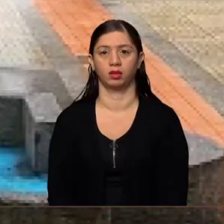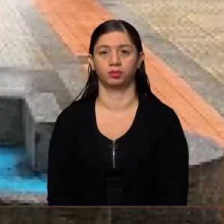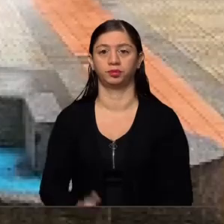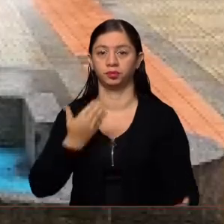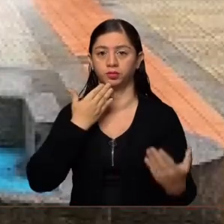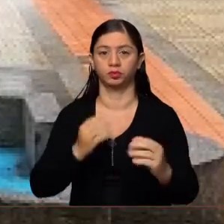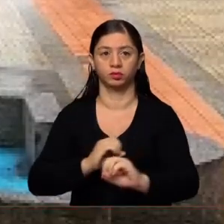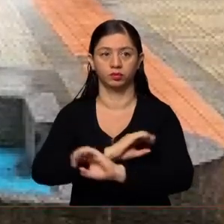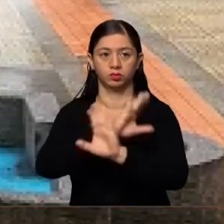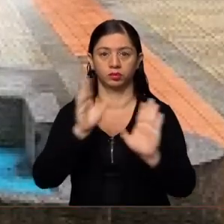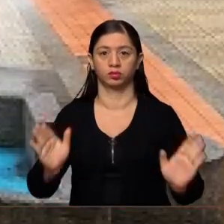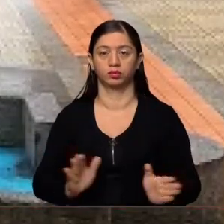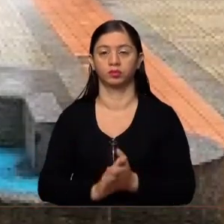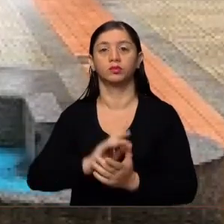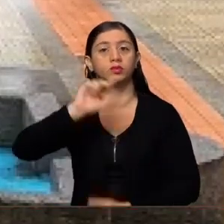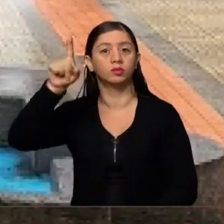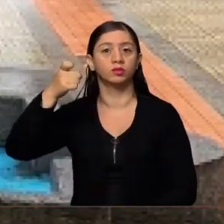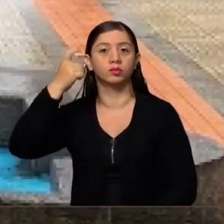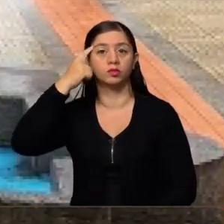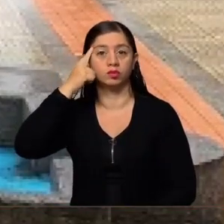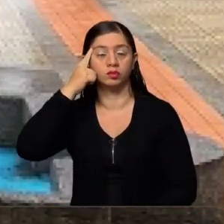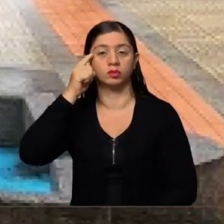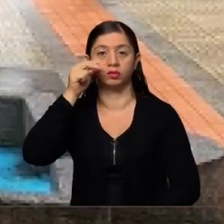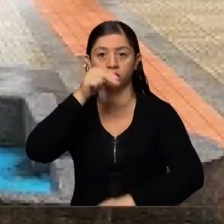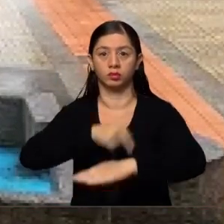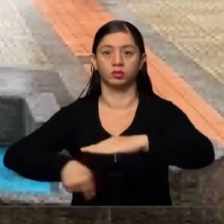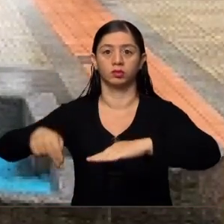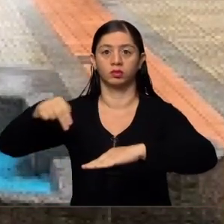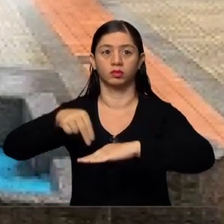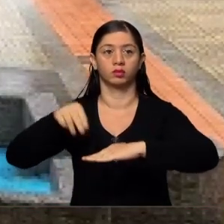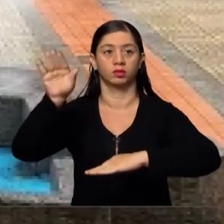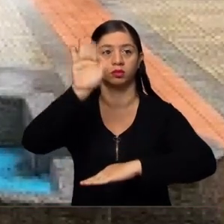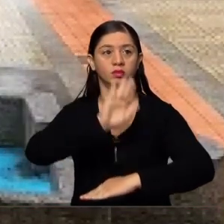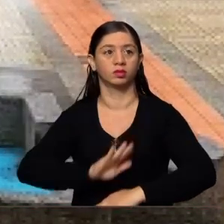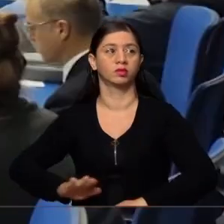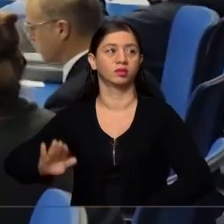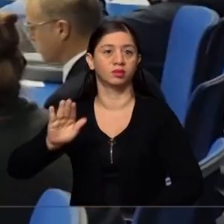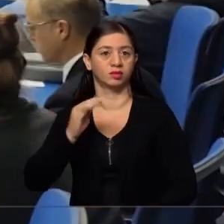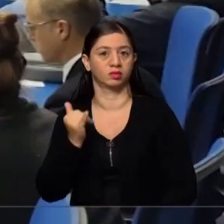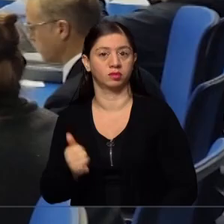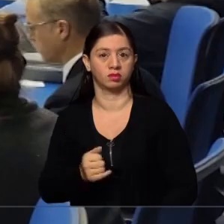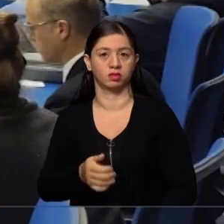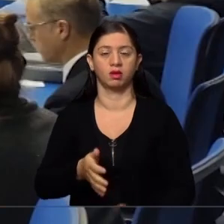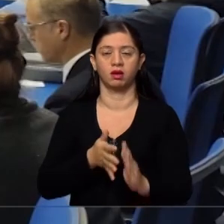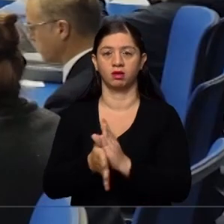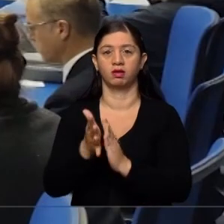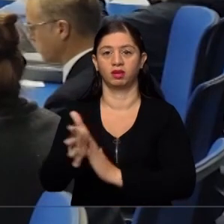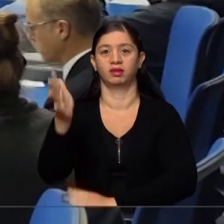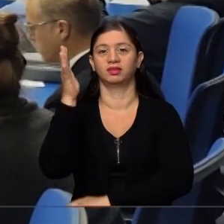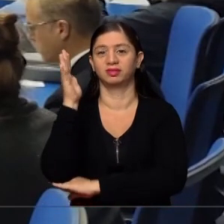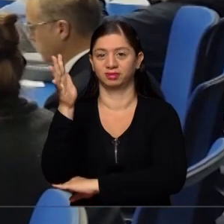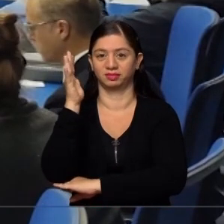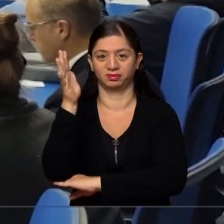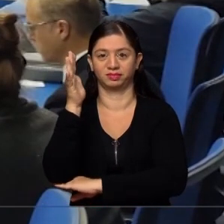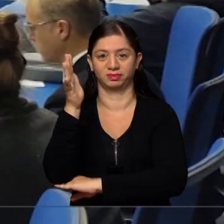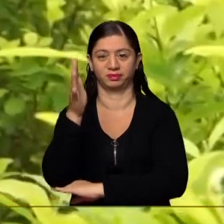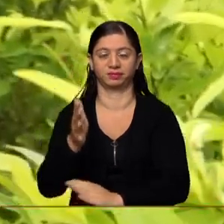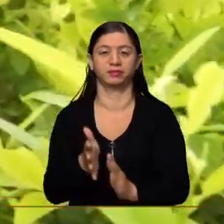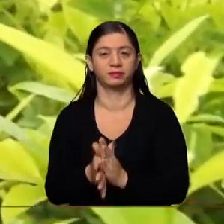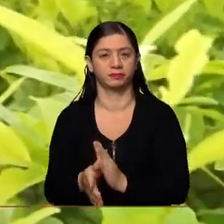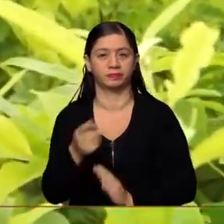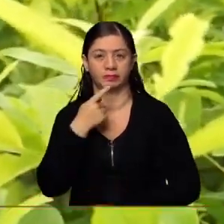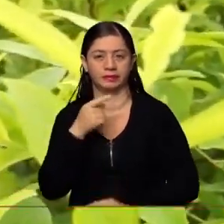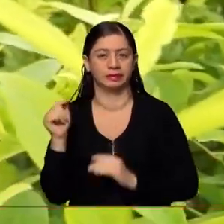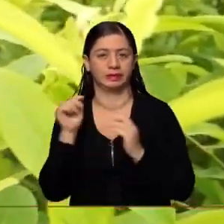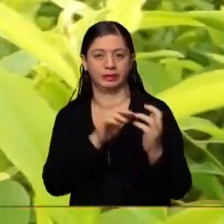Buenos días. El gobernador del departamento de Nariño, John Rojas Cabrera, habló ante las Naciones Unidas en donde manifestó que la